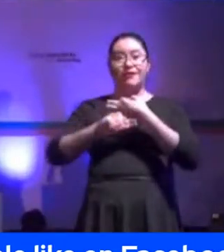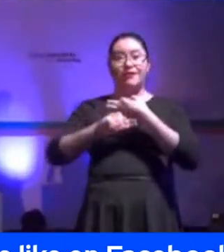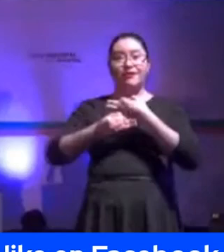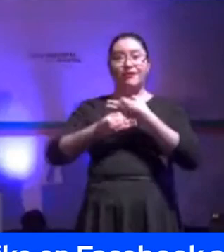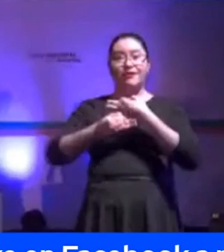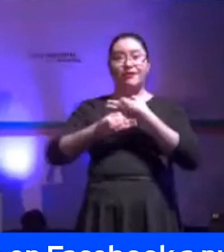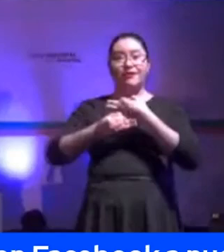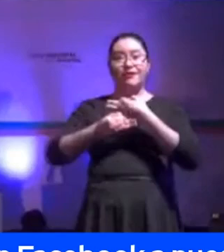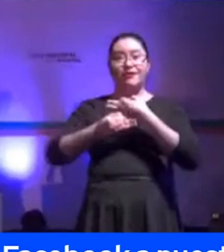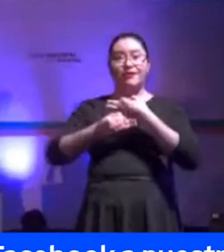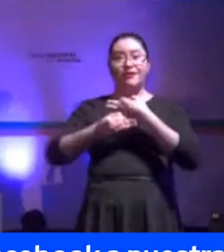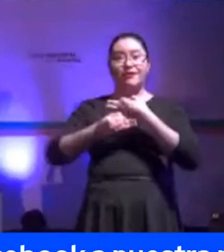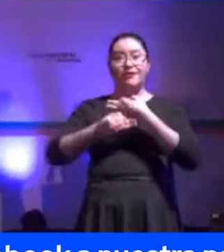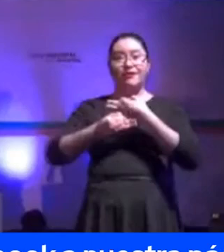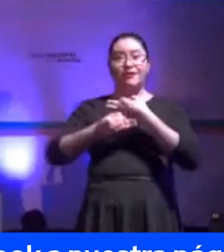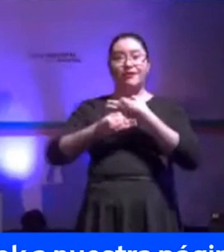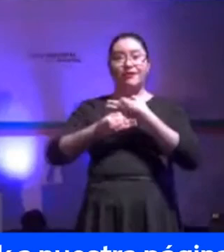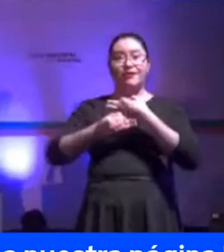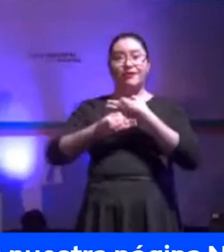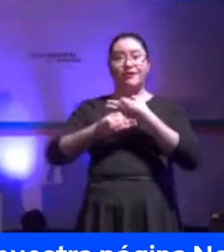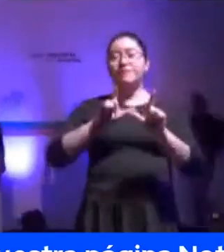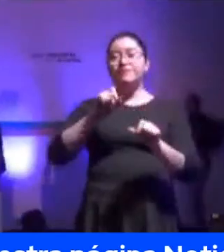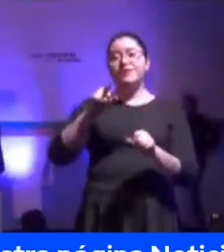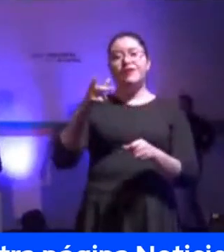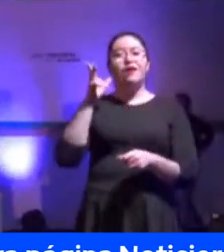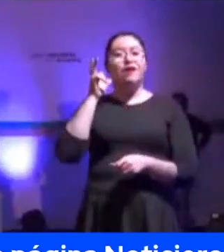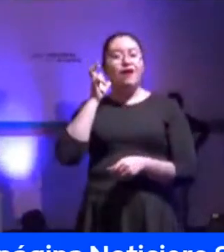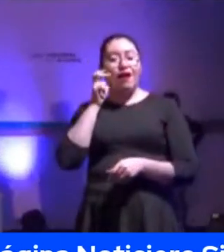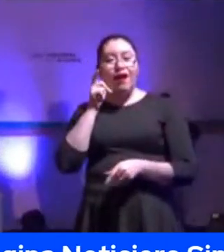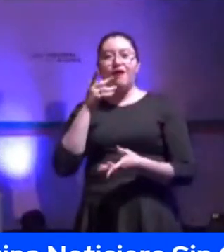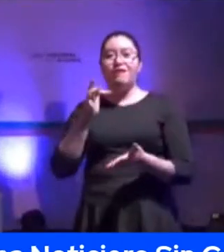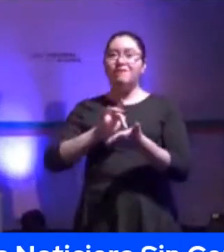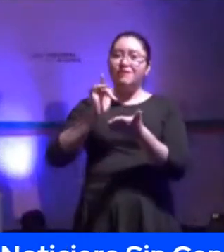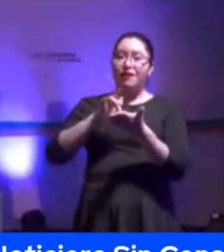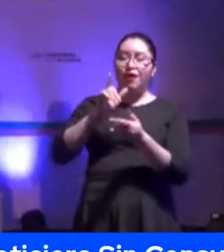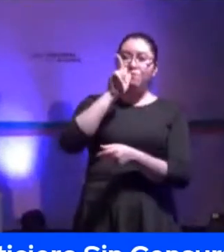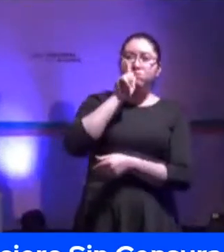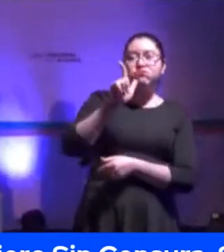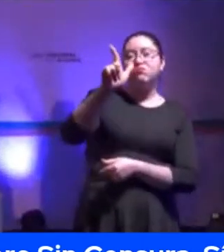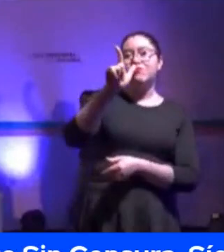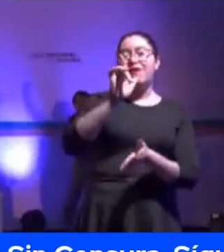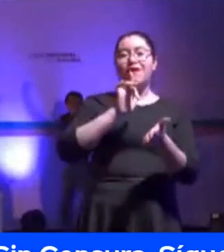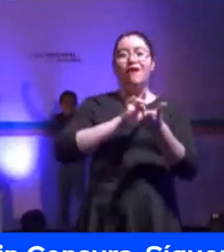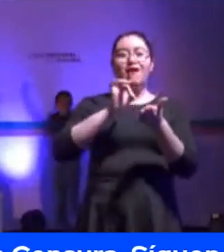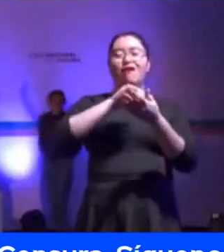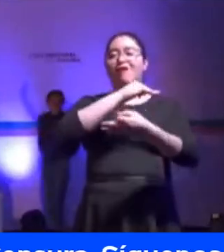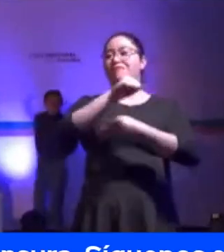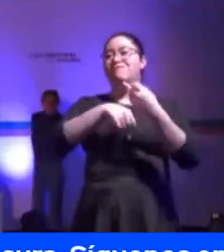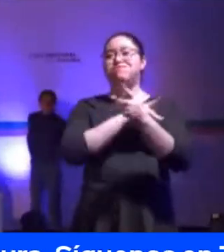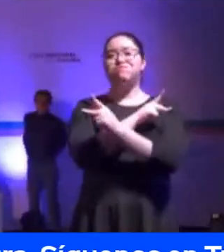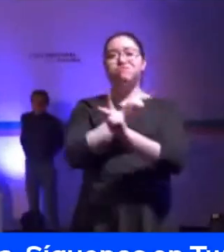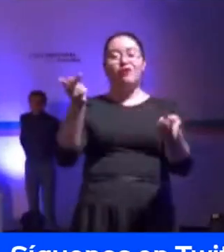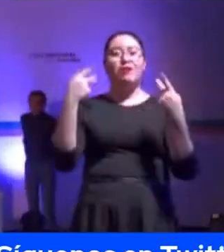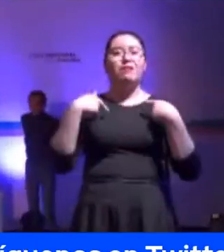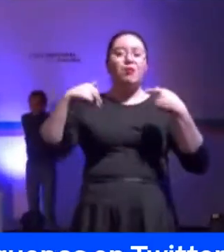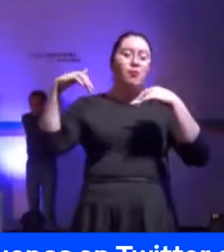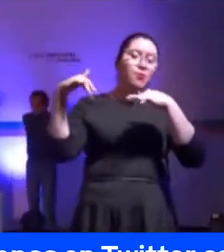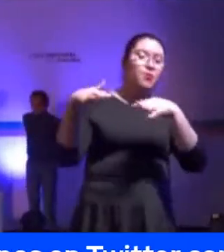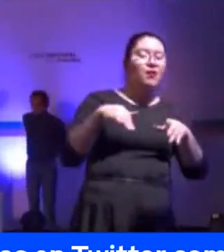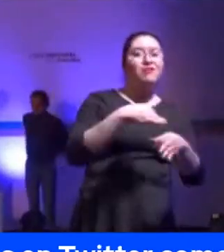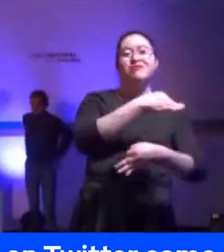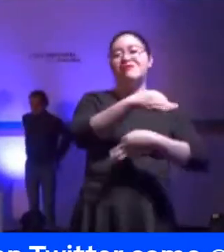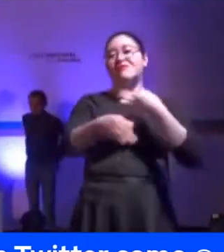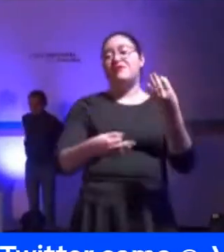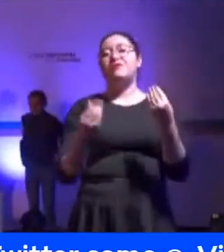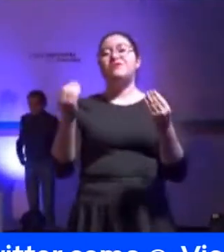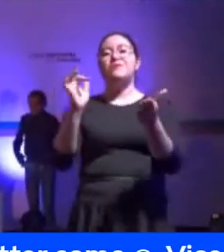los compañeros de lenguaje de señas, gracias a audio, gracias luces, Gracias a todo el público y todos los que... Muchas